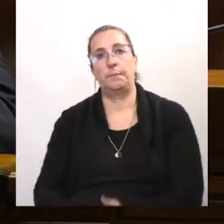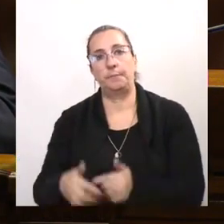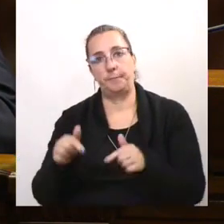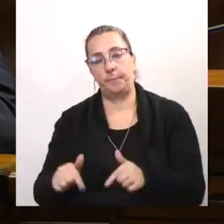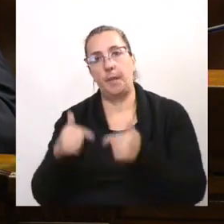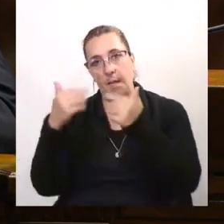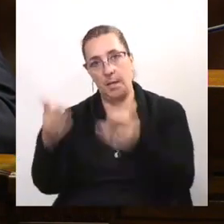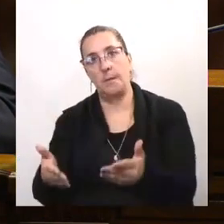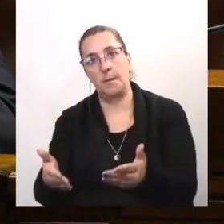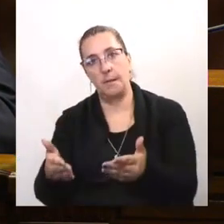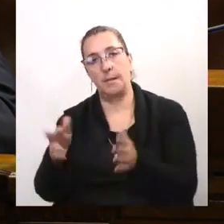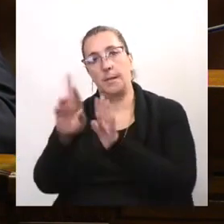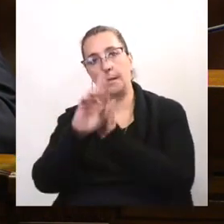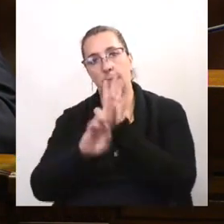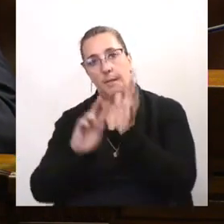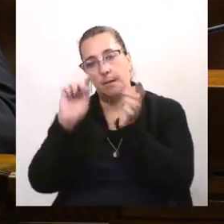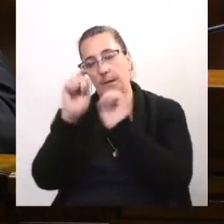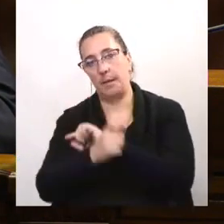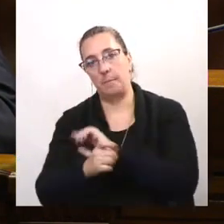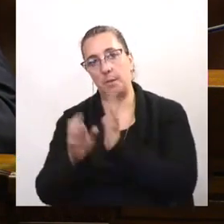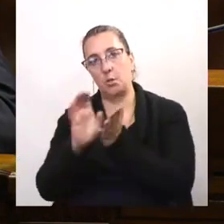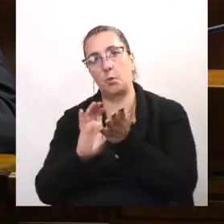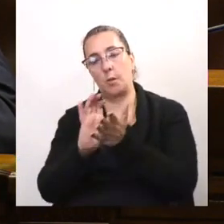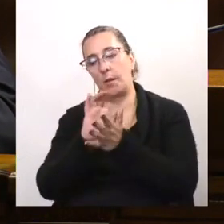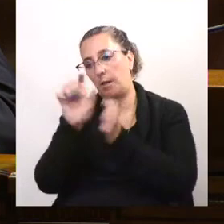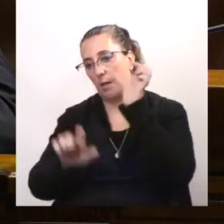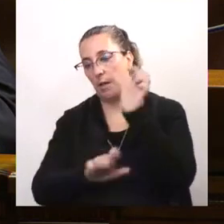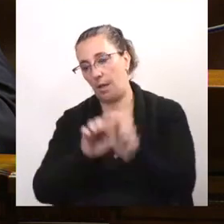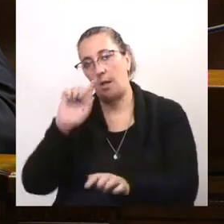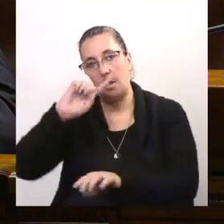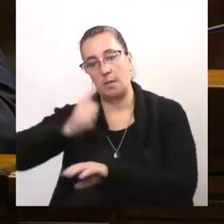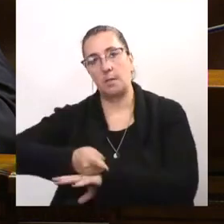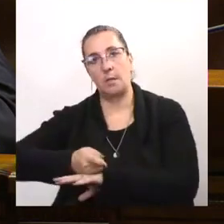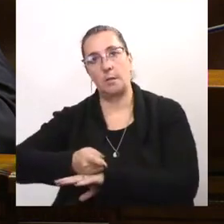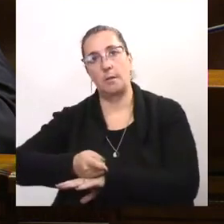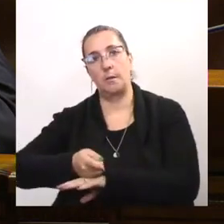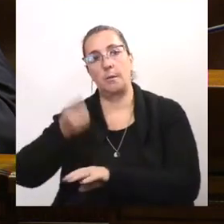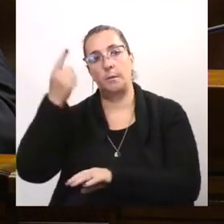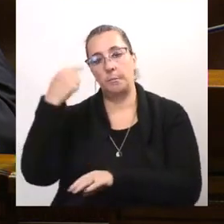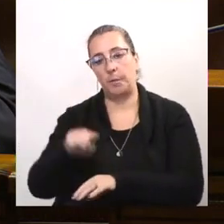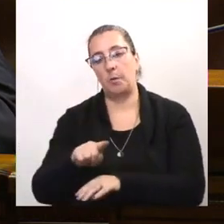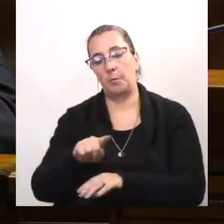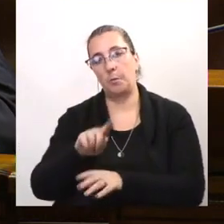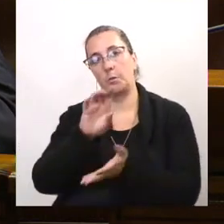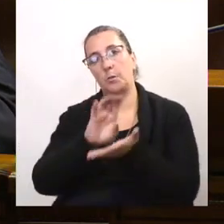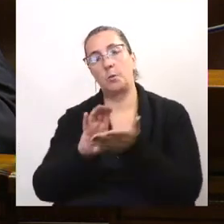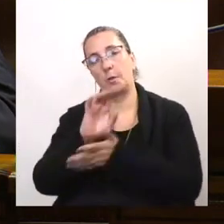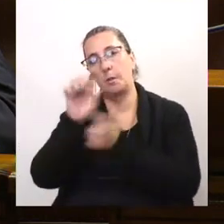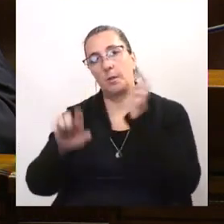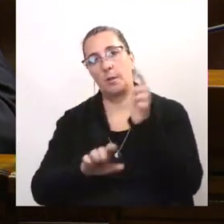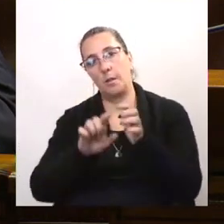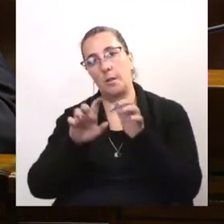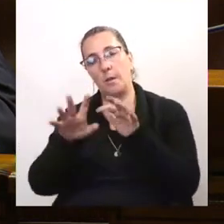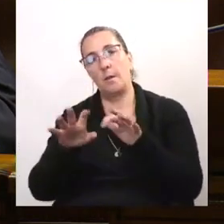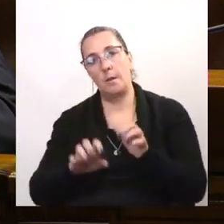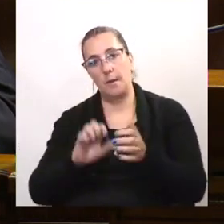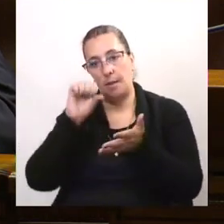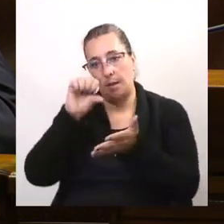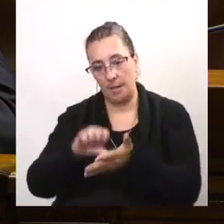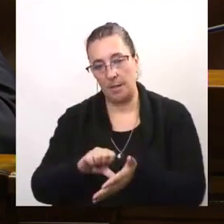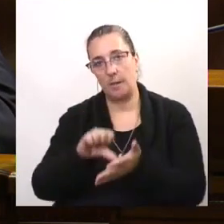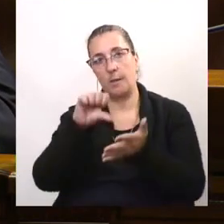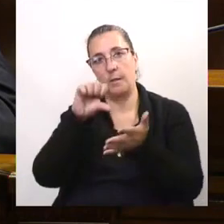en más, el régimen cambia y la ciudadanía resuelve. Pero como la soberanía reside en la nación y la nación es la que se